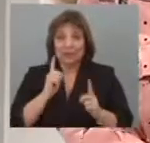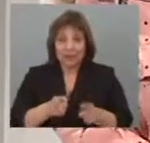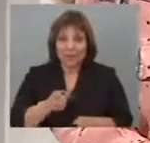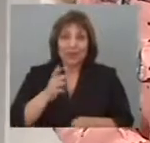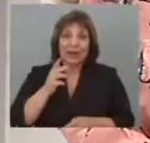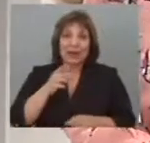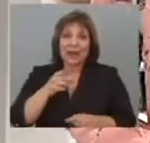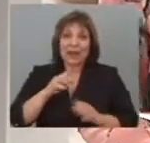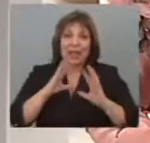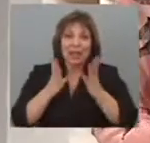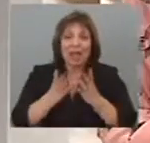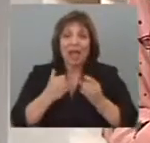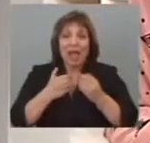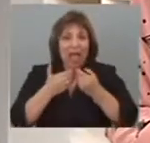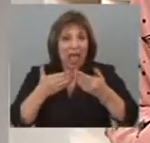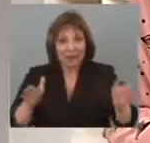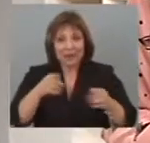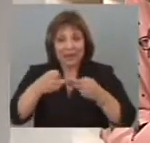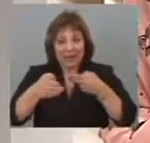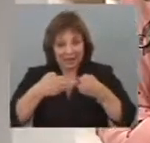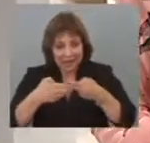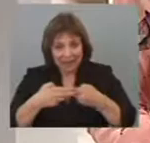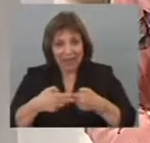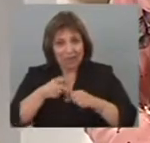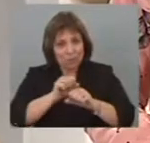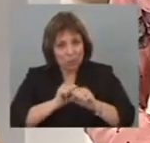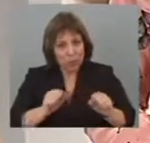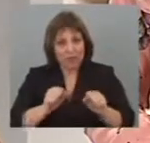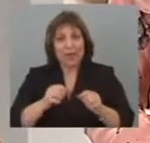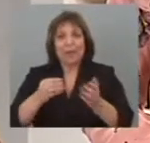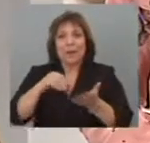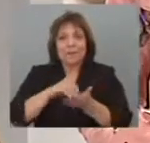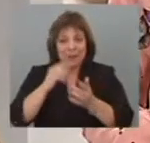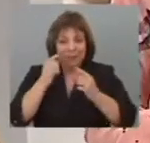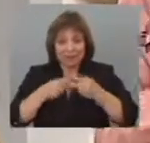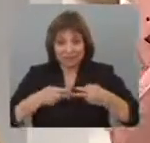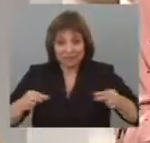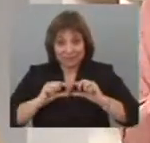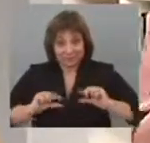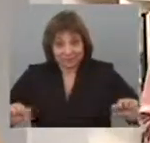en nuestras vías de comunicación, en las redes sociales,